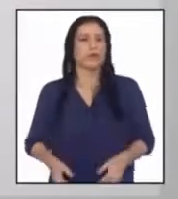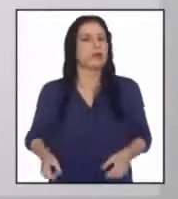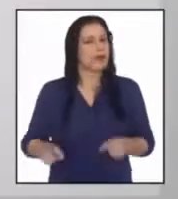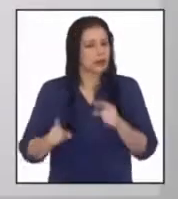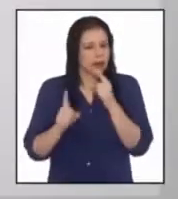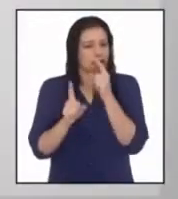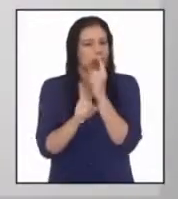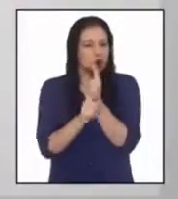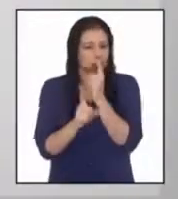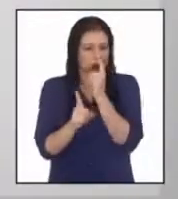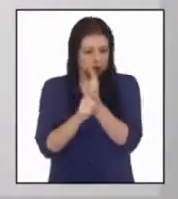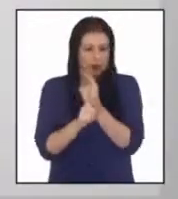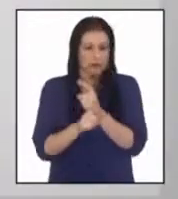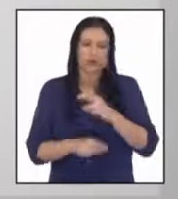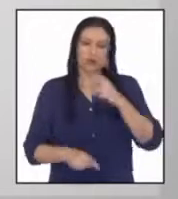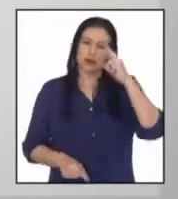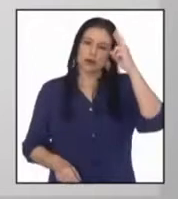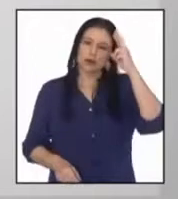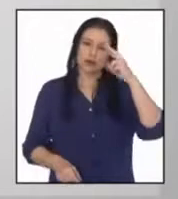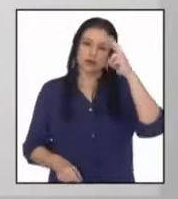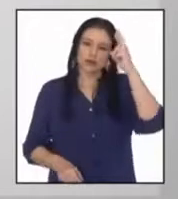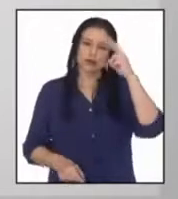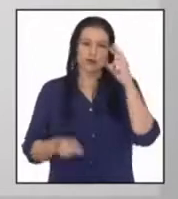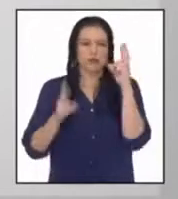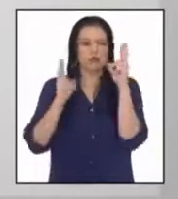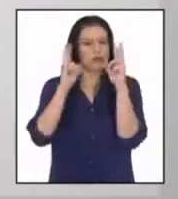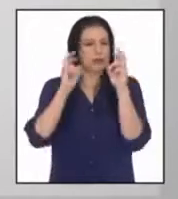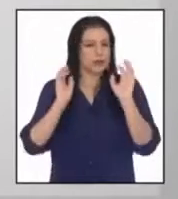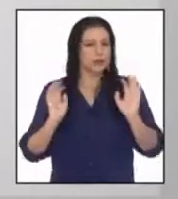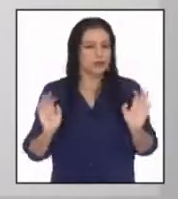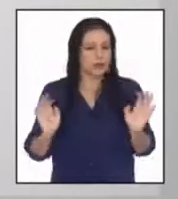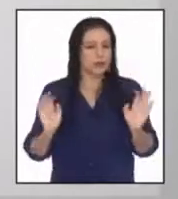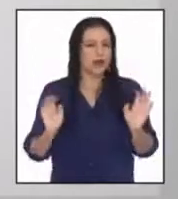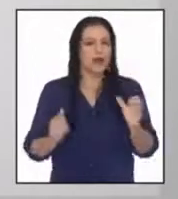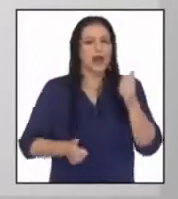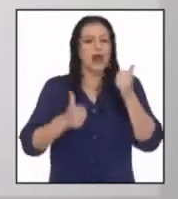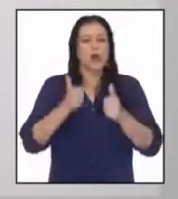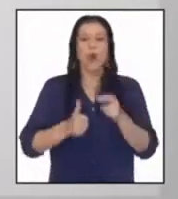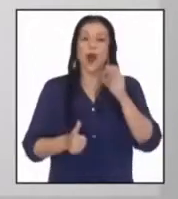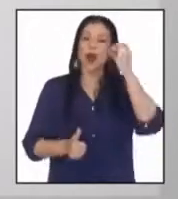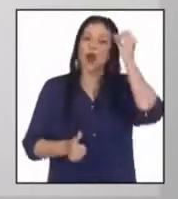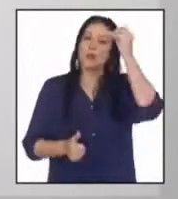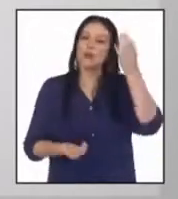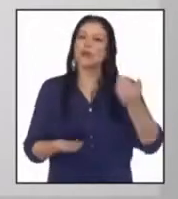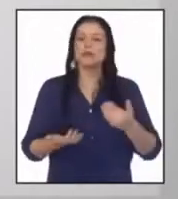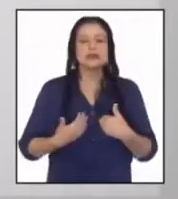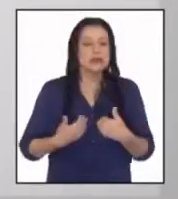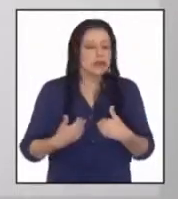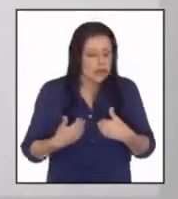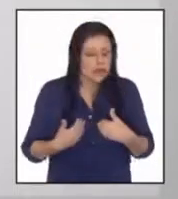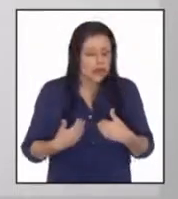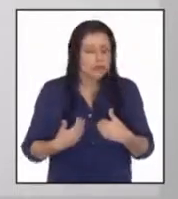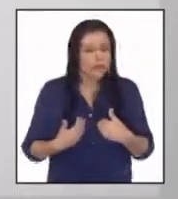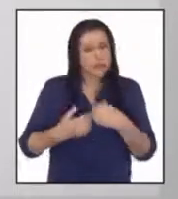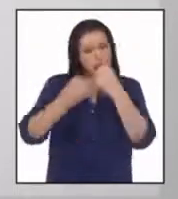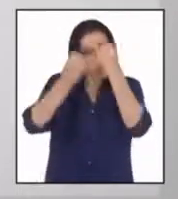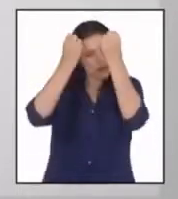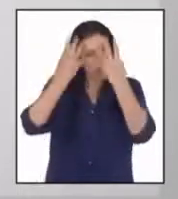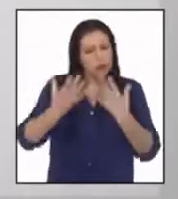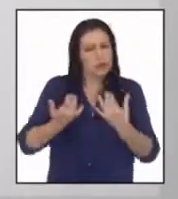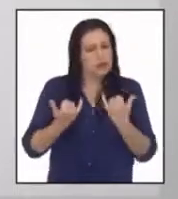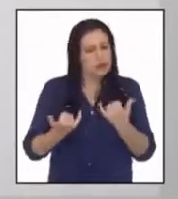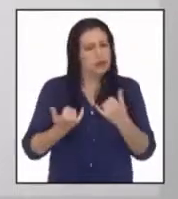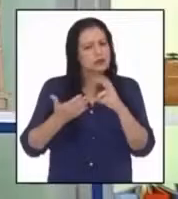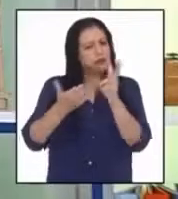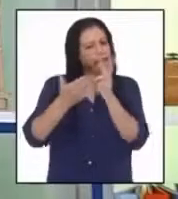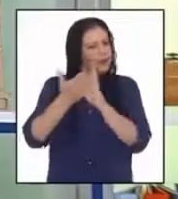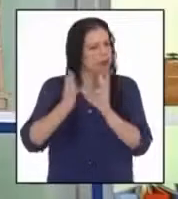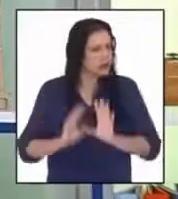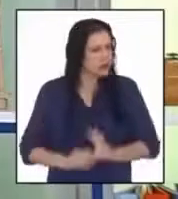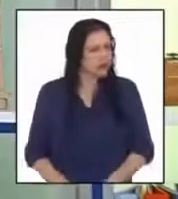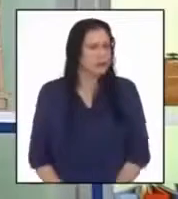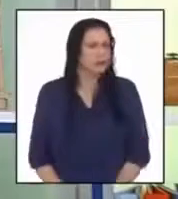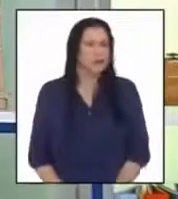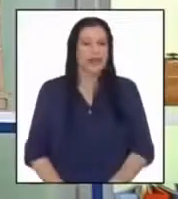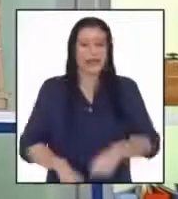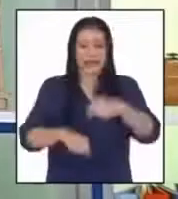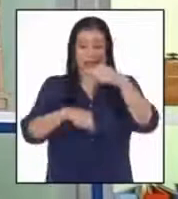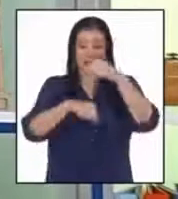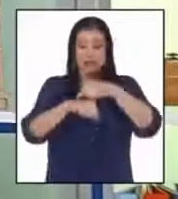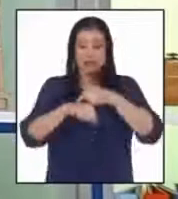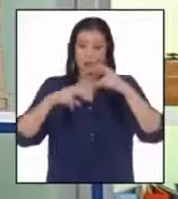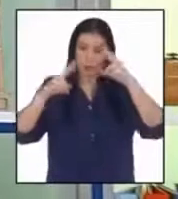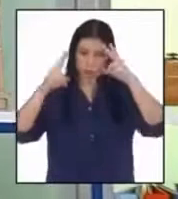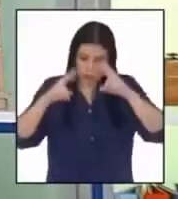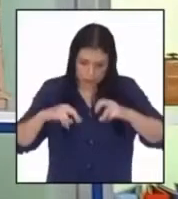Así es, reflexionemos al respecto. ¿Qué opinión tendrían acerca de la información que acaban de leer? El tiempo